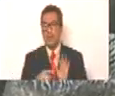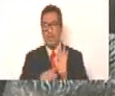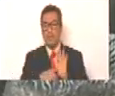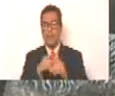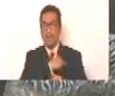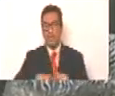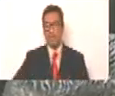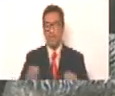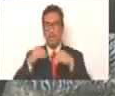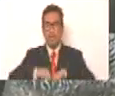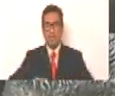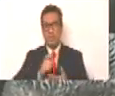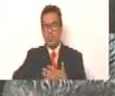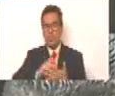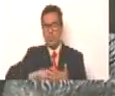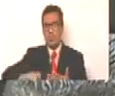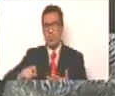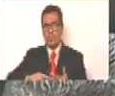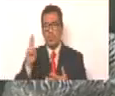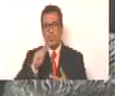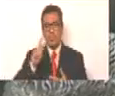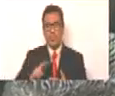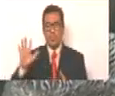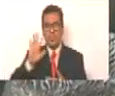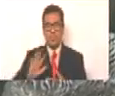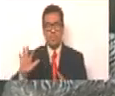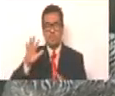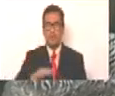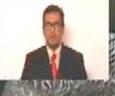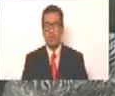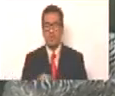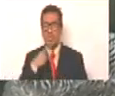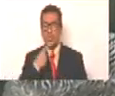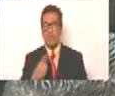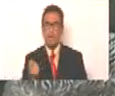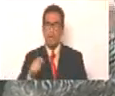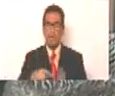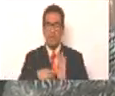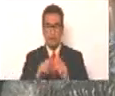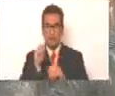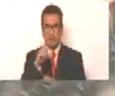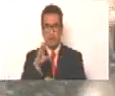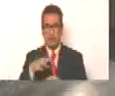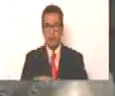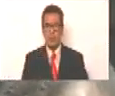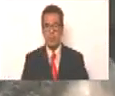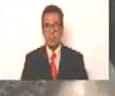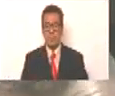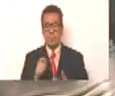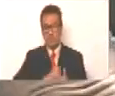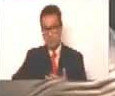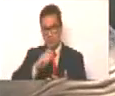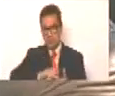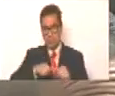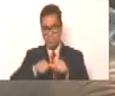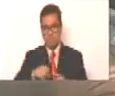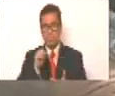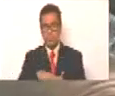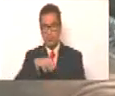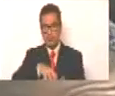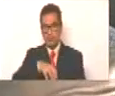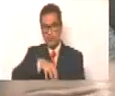Gaceta Oficial de la República Bolivariana de Venezuela y dar máxima difusión del mismo dado, firmado y sellado en el Palacio Federal